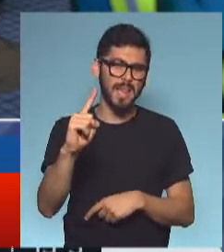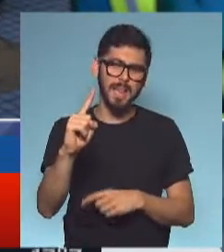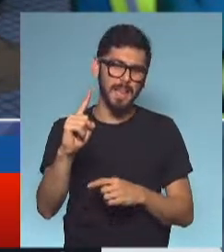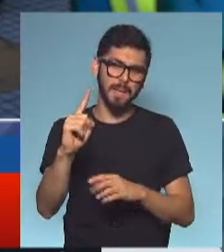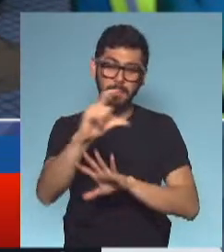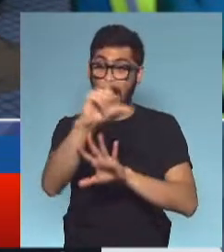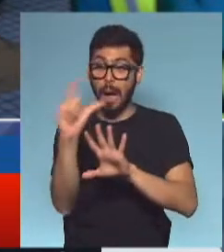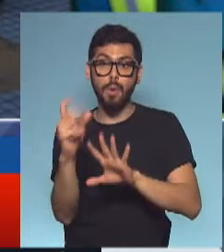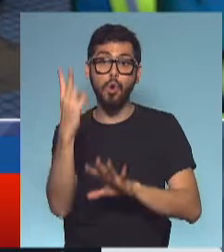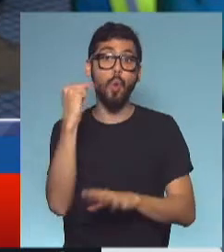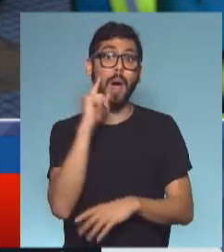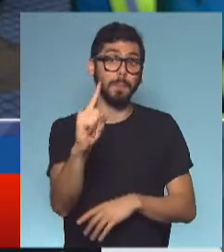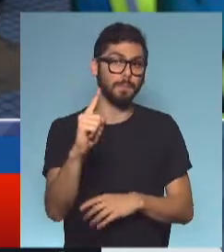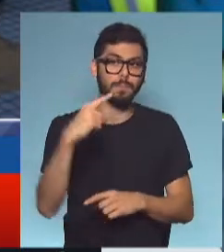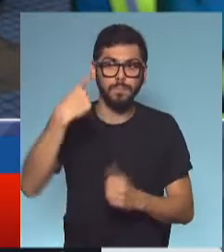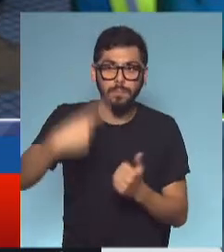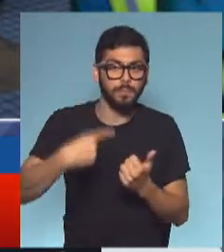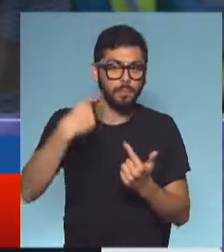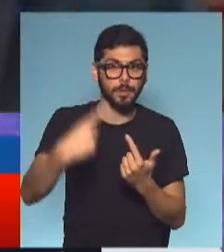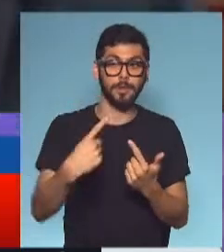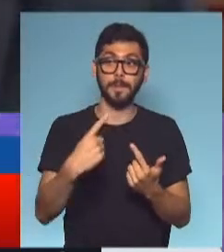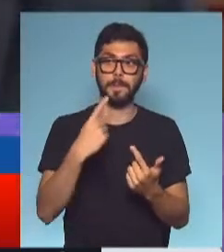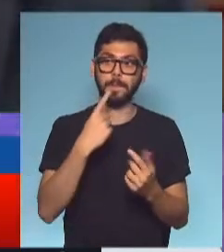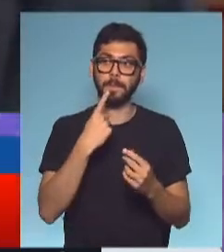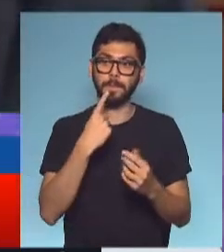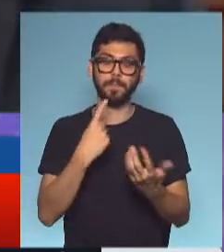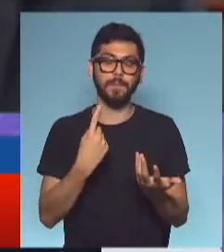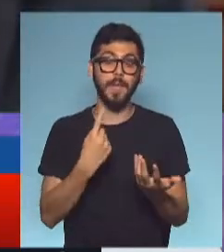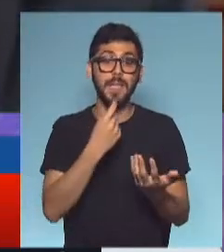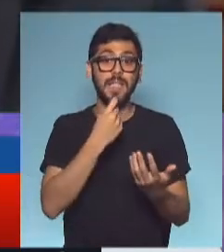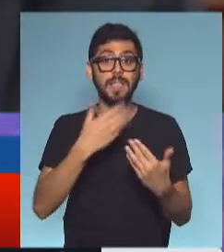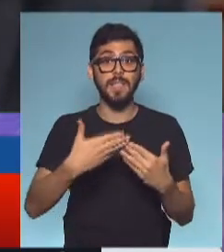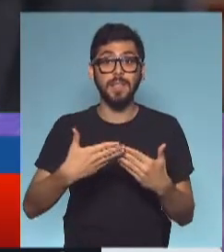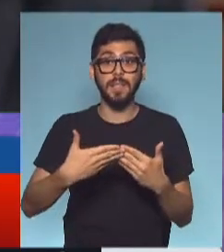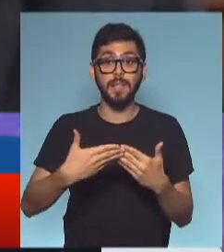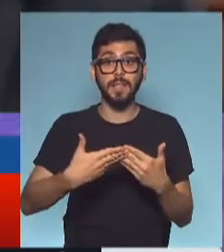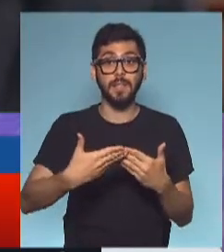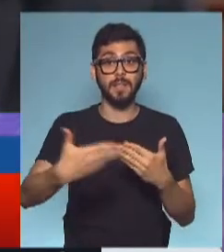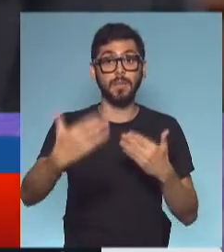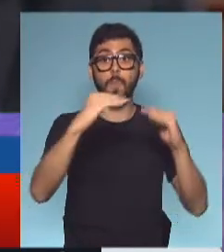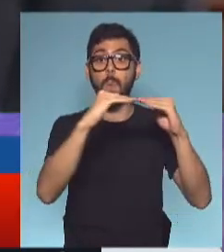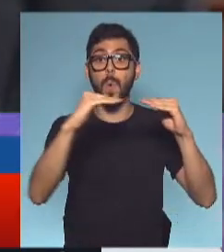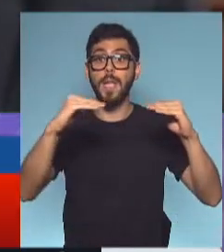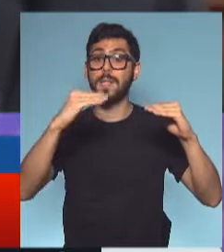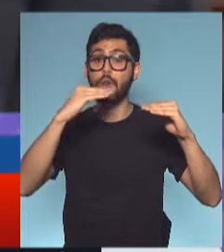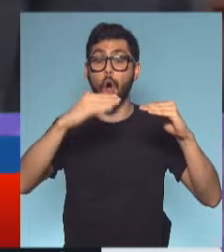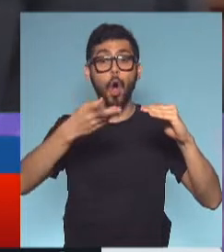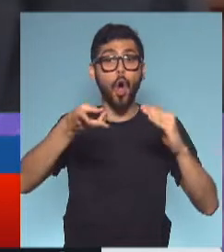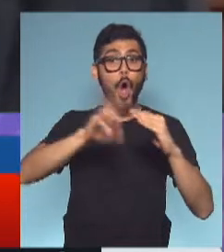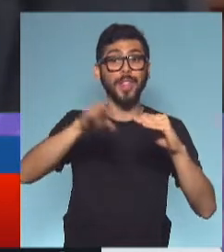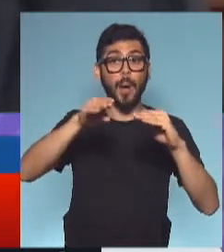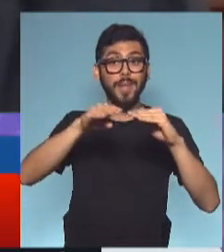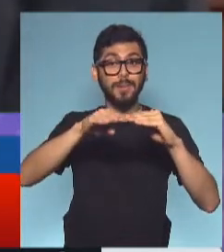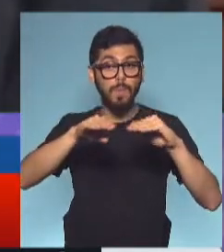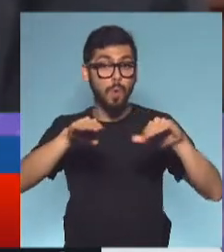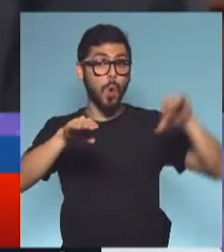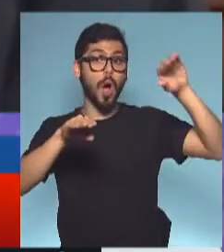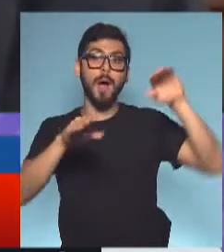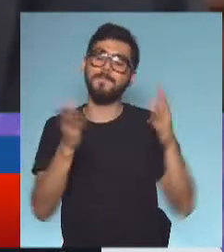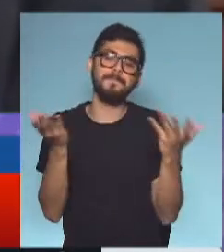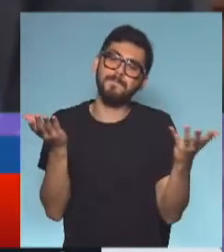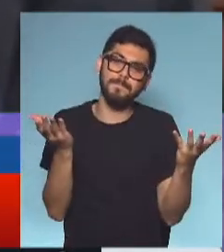Eh, y el problema sería que empiecen a crecer rápidamente los casos a partir de este piso tan alto que se ha generado de casos,